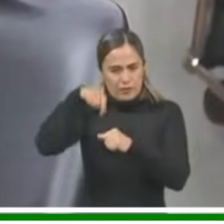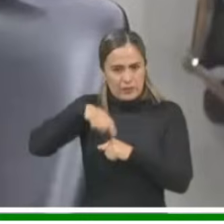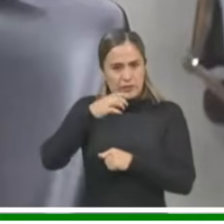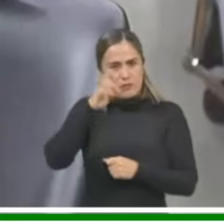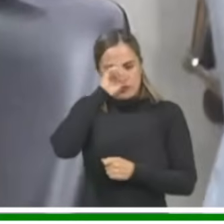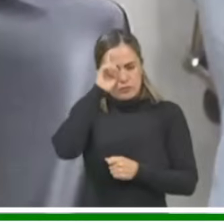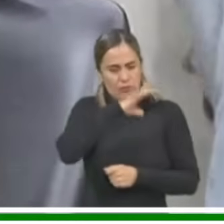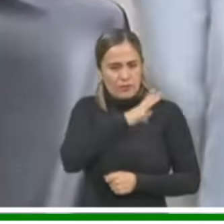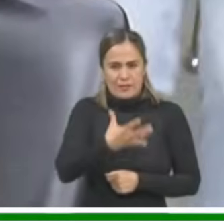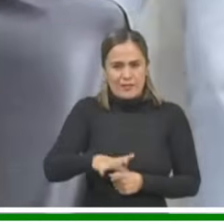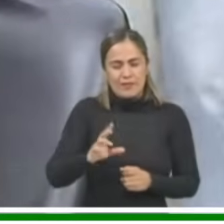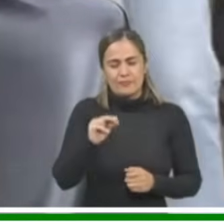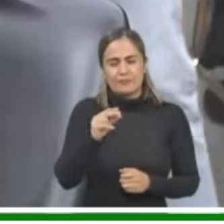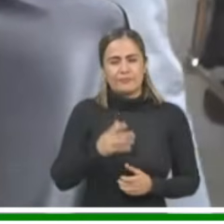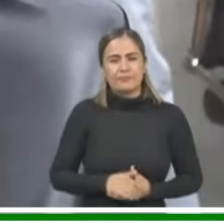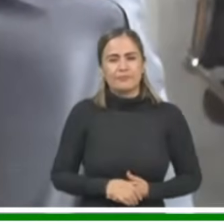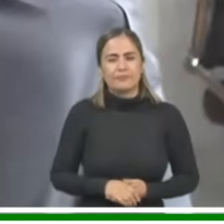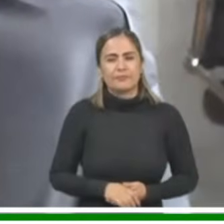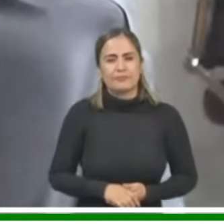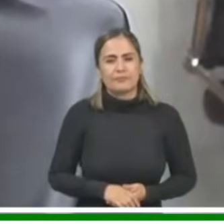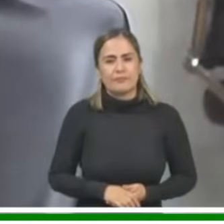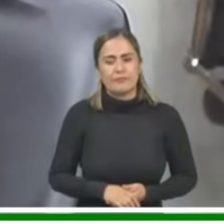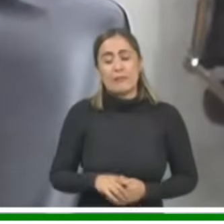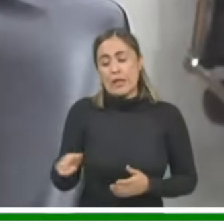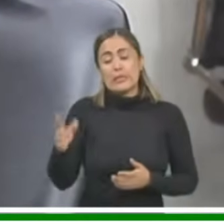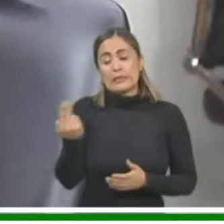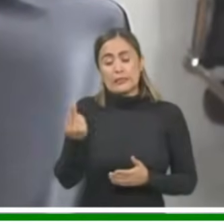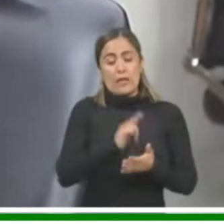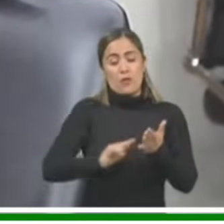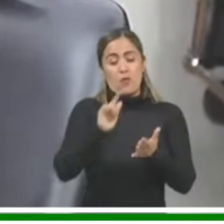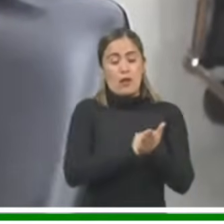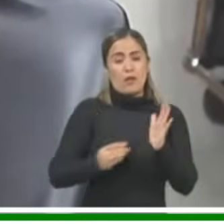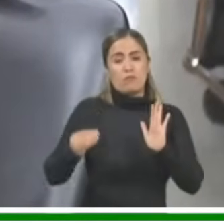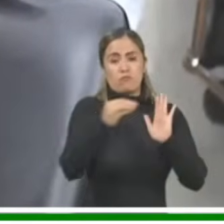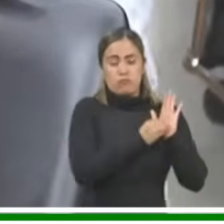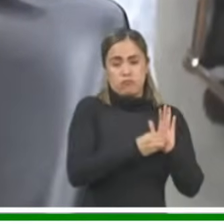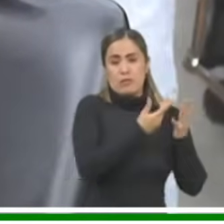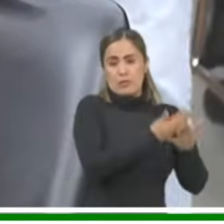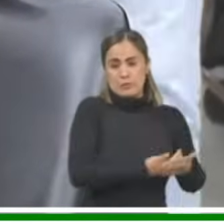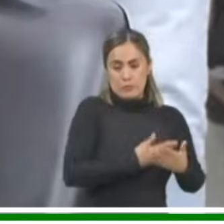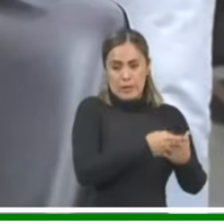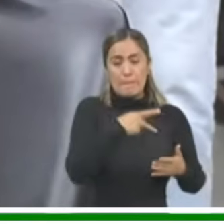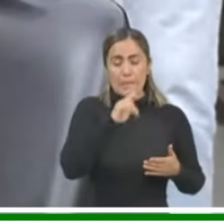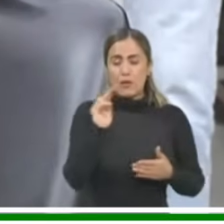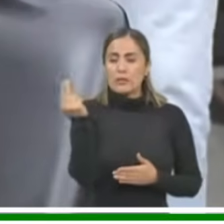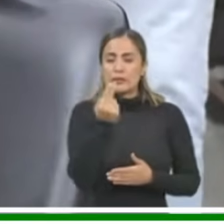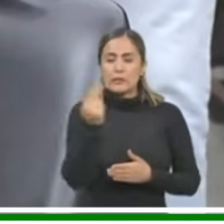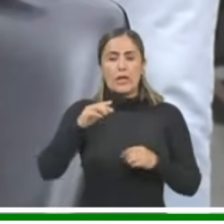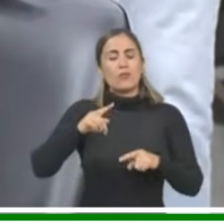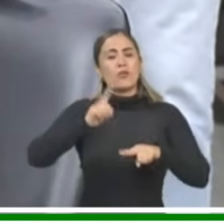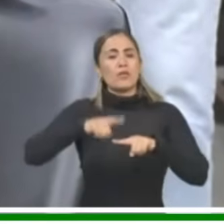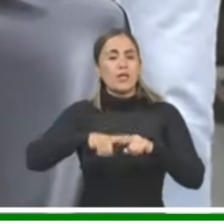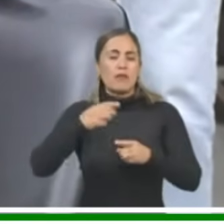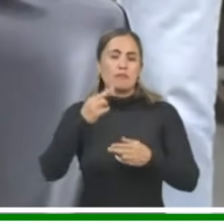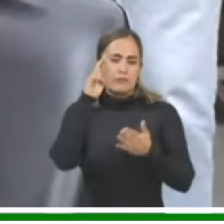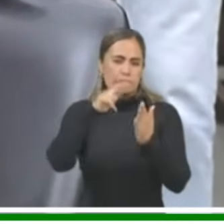General. Implican un principio de reserva de ley que en todo caso tendría que ser regulado, reglamentado,